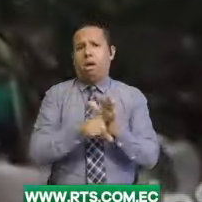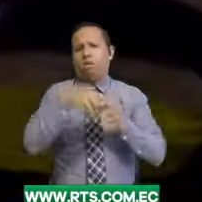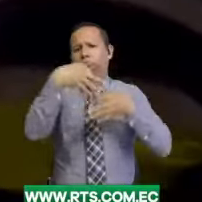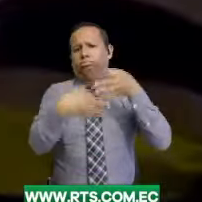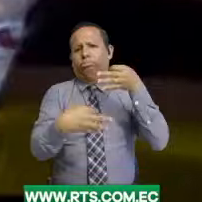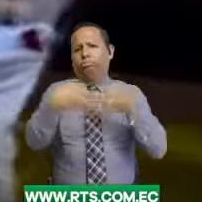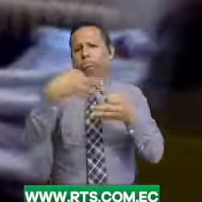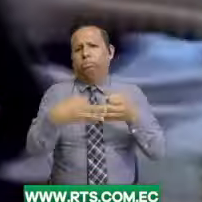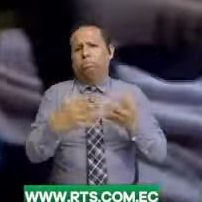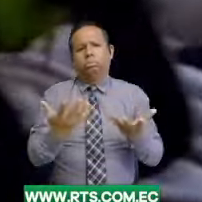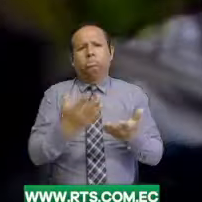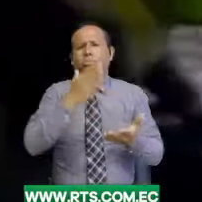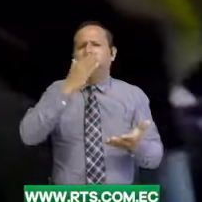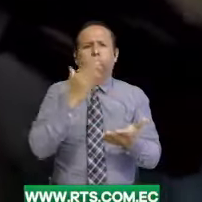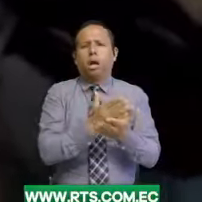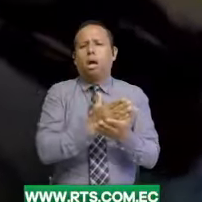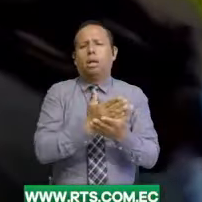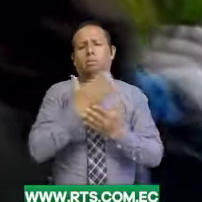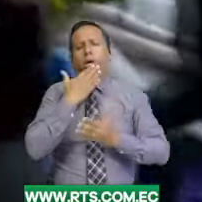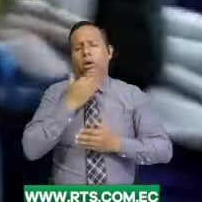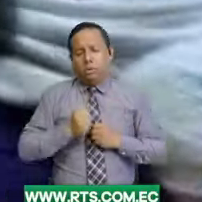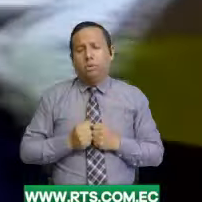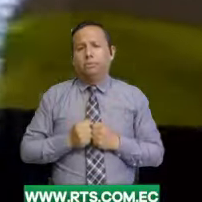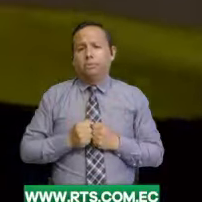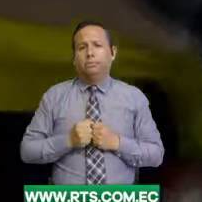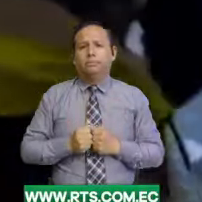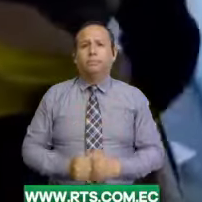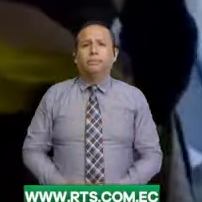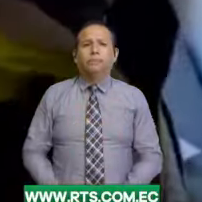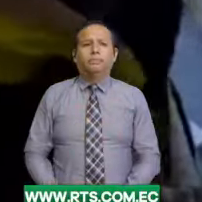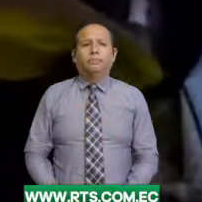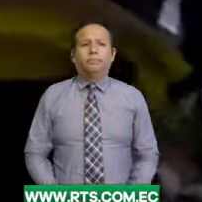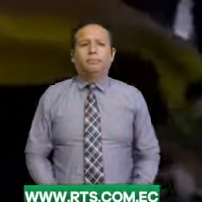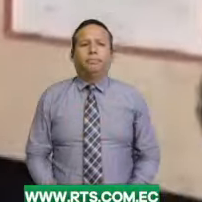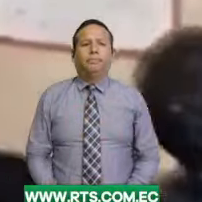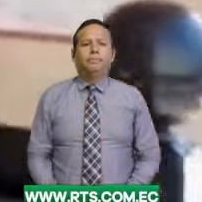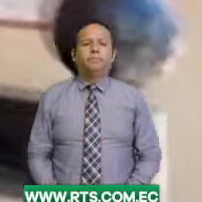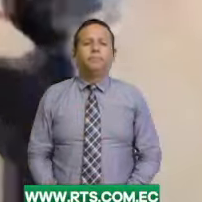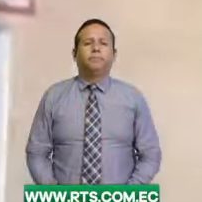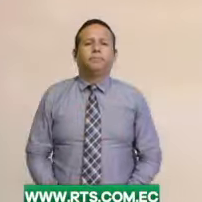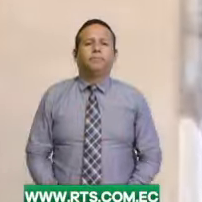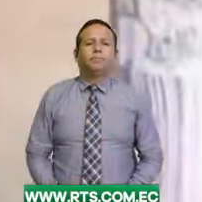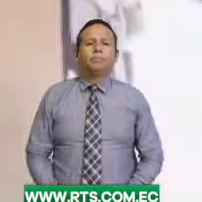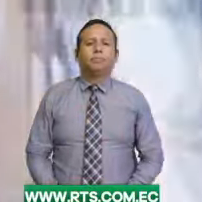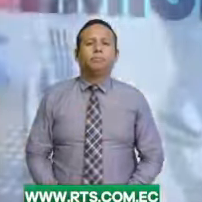su amputación oportuna. Informó Jorge Escobar.